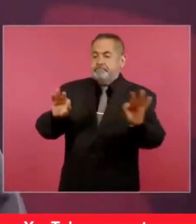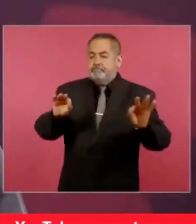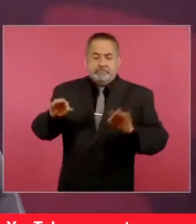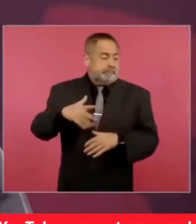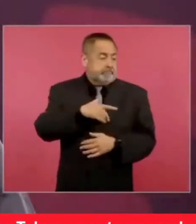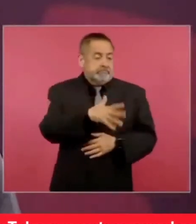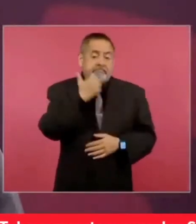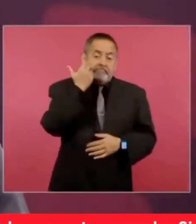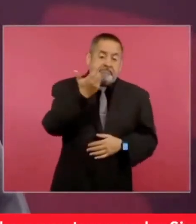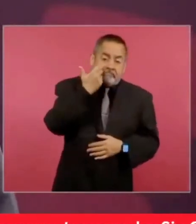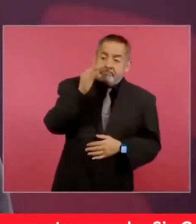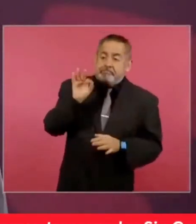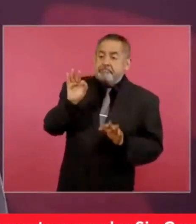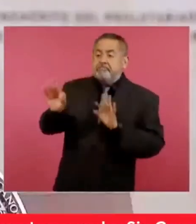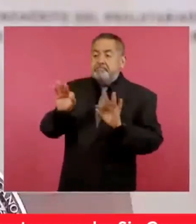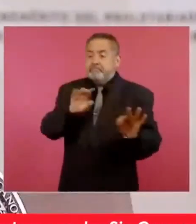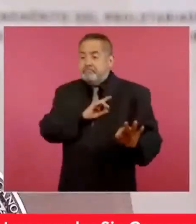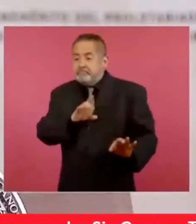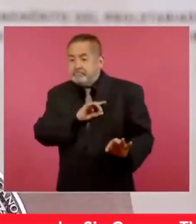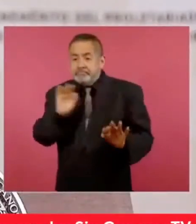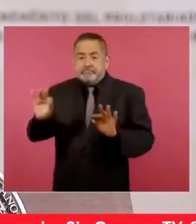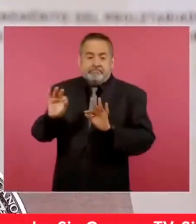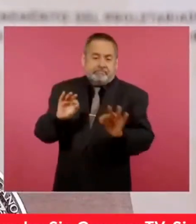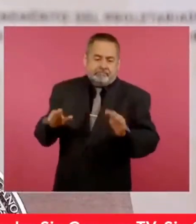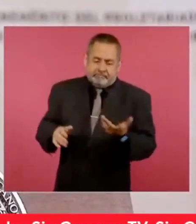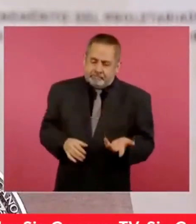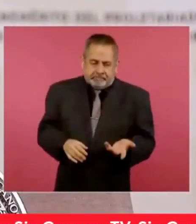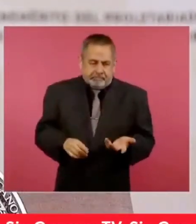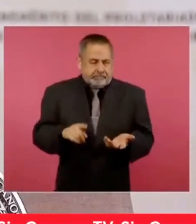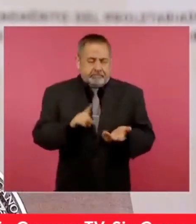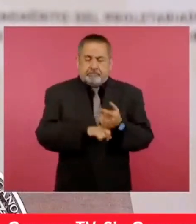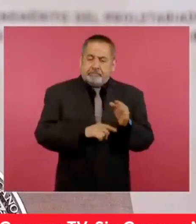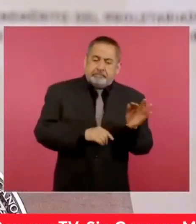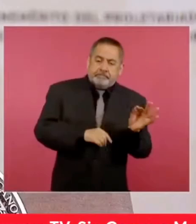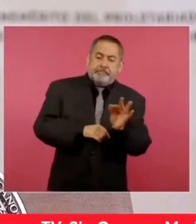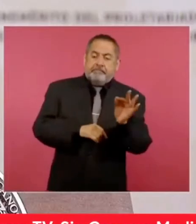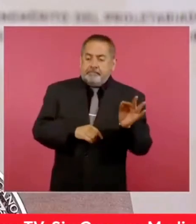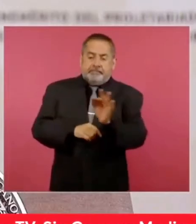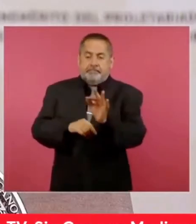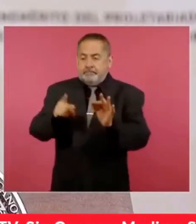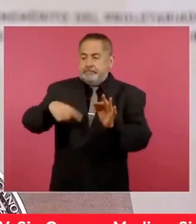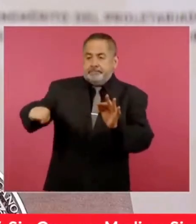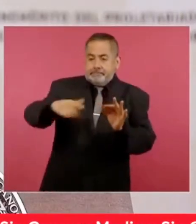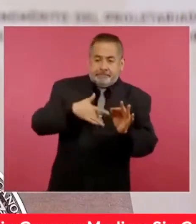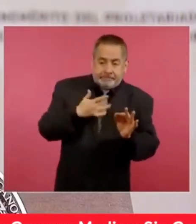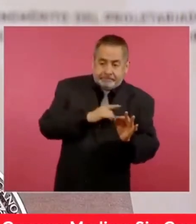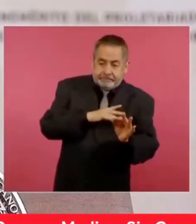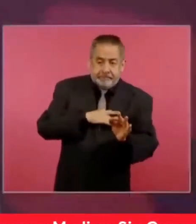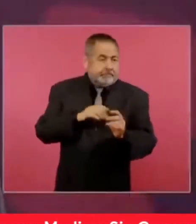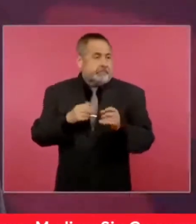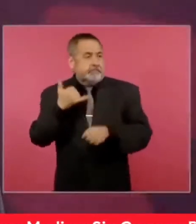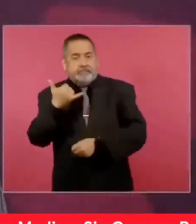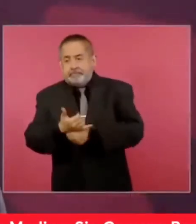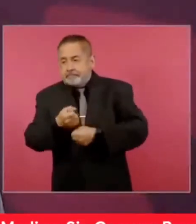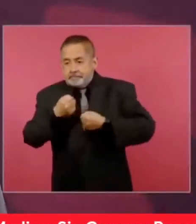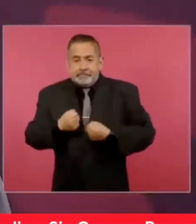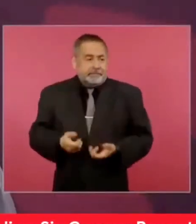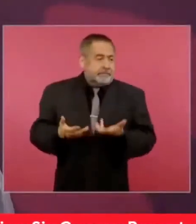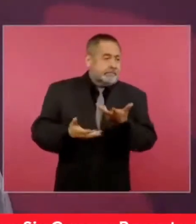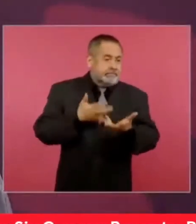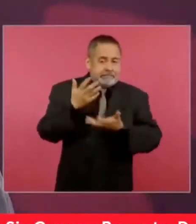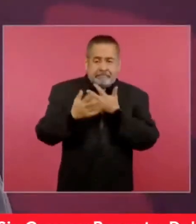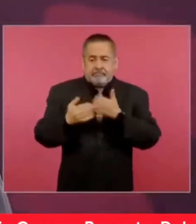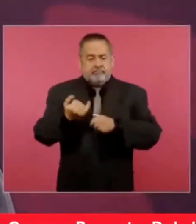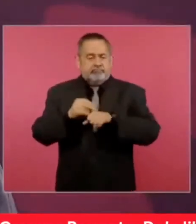clara esta campaña que emprendieron para meterle miedo a la gente o que se sienta insegura con la información